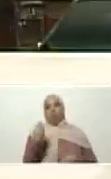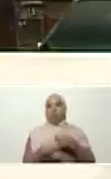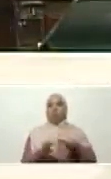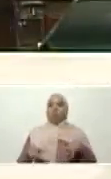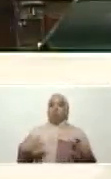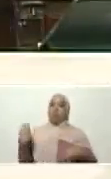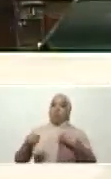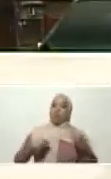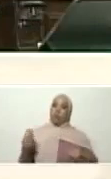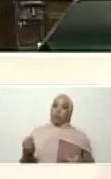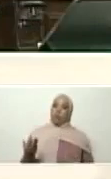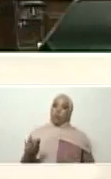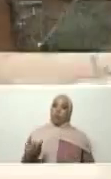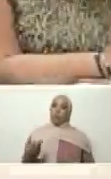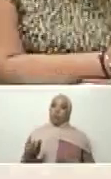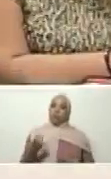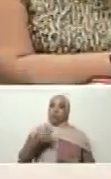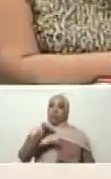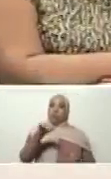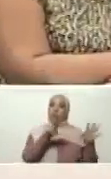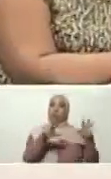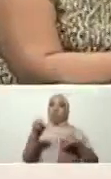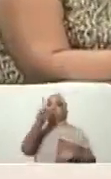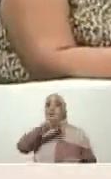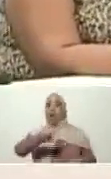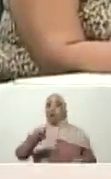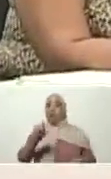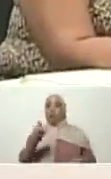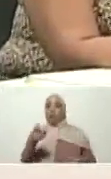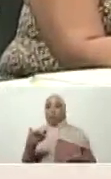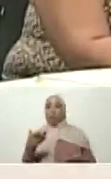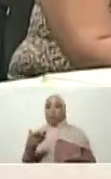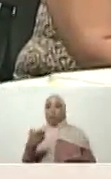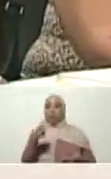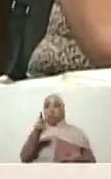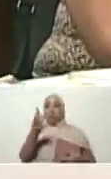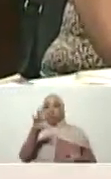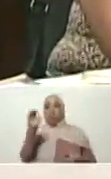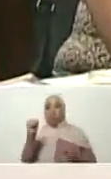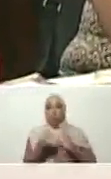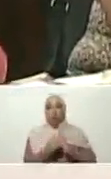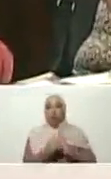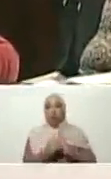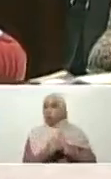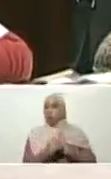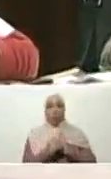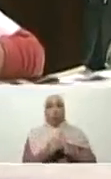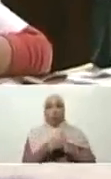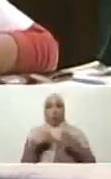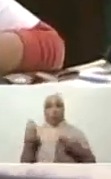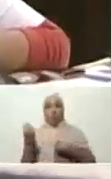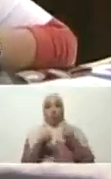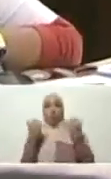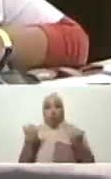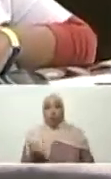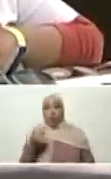hacer? Cuando tengamos 80 años, en el 2050, ¿lo vamos a hacer? Es